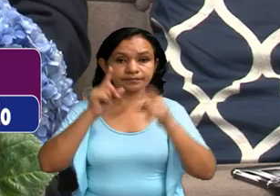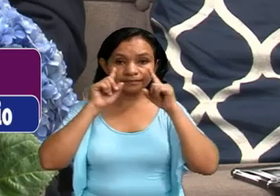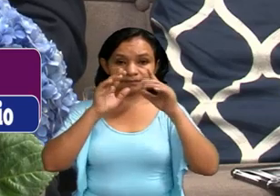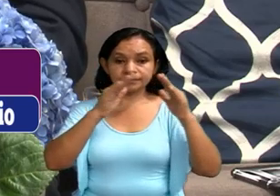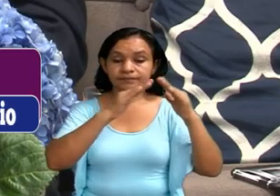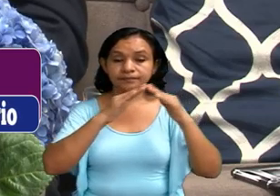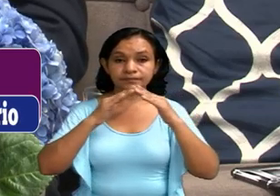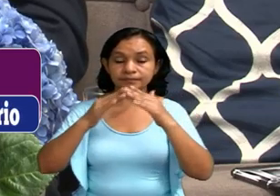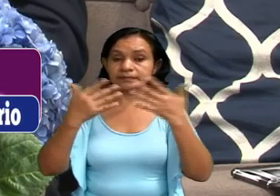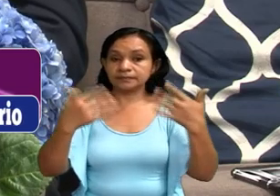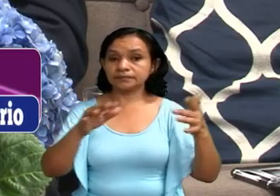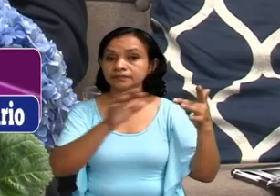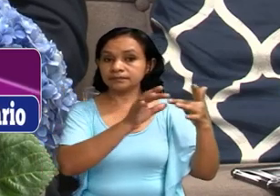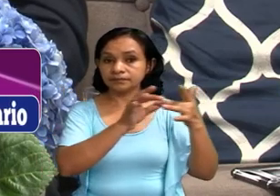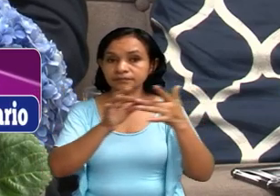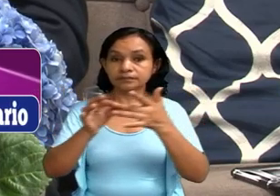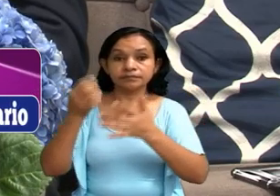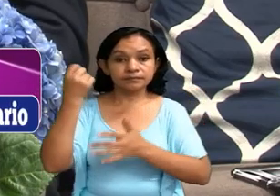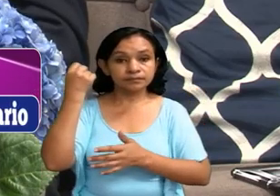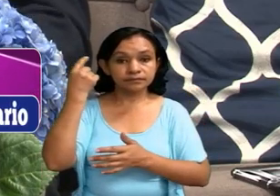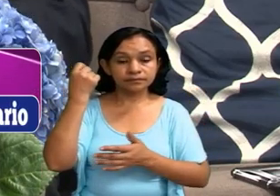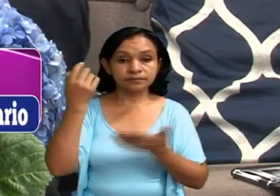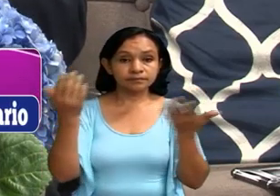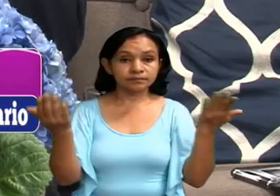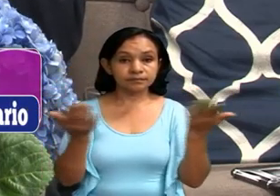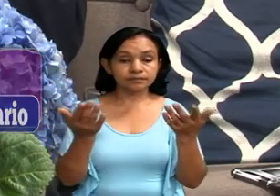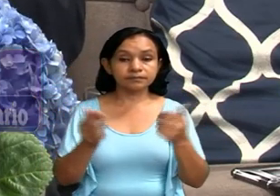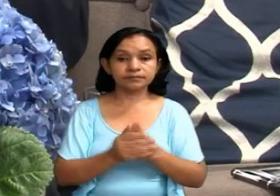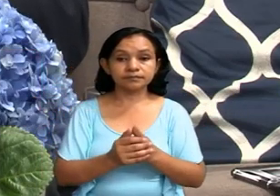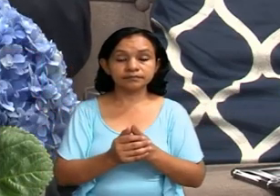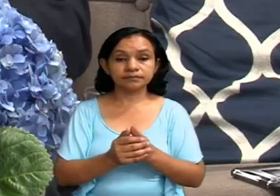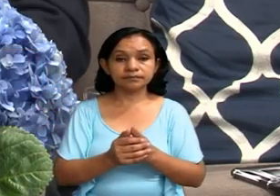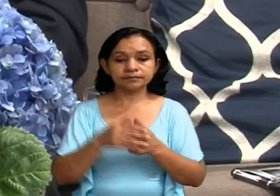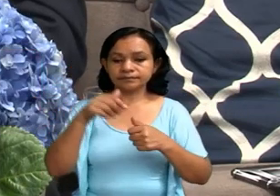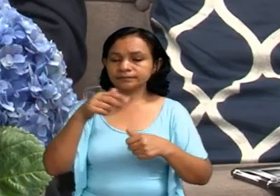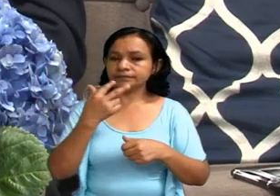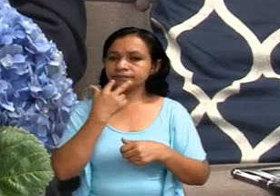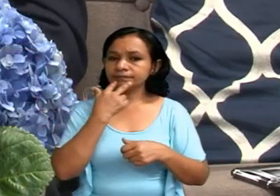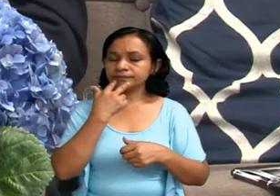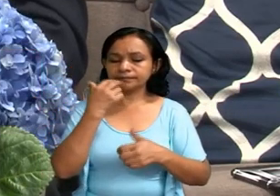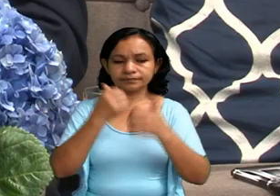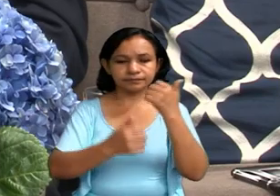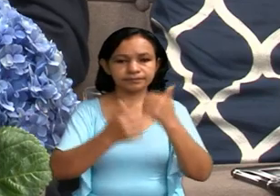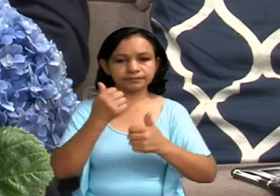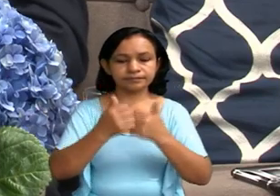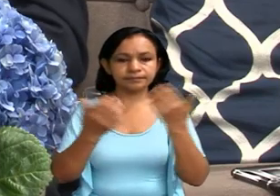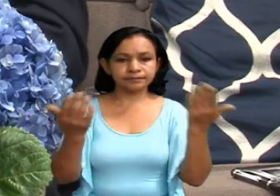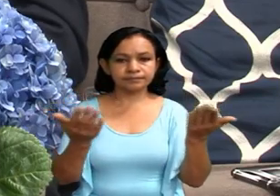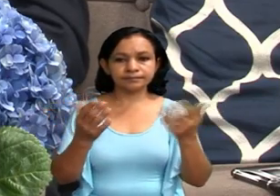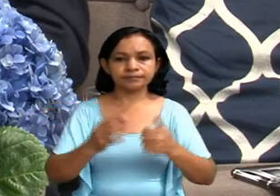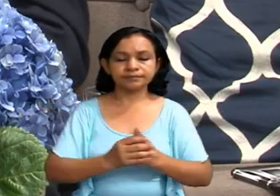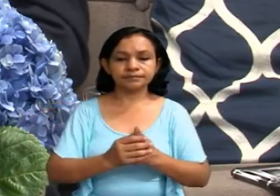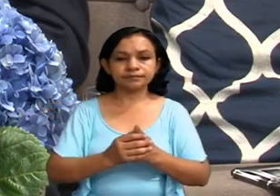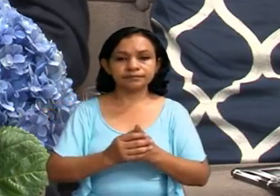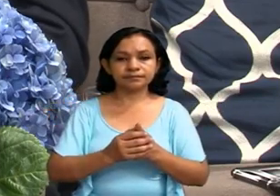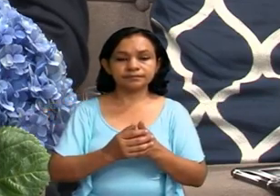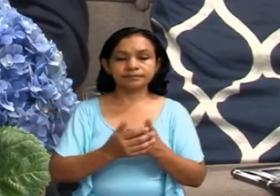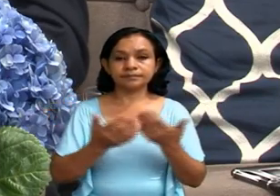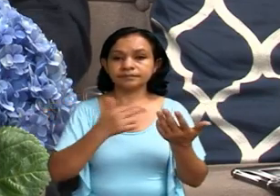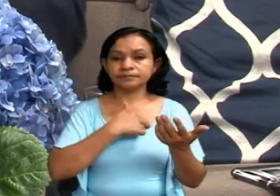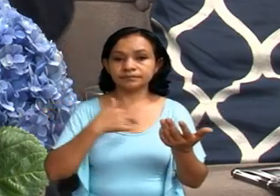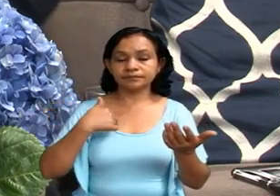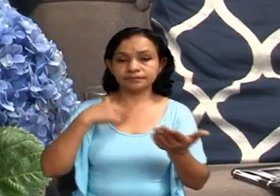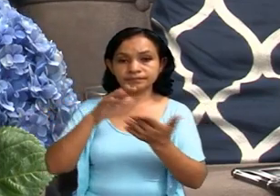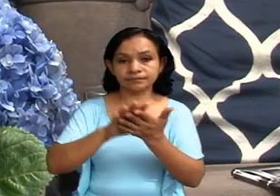bien alto ahí, ¿me entiendes? Entonces acá no tenemos tanto ese problema. Entonces aquí lo ideamos el